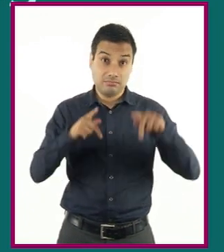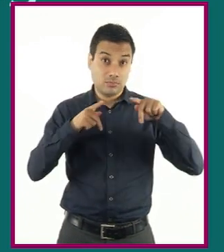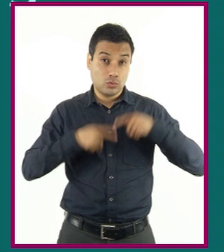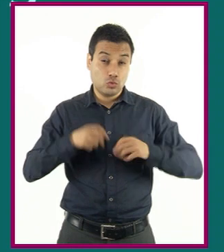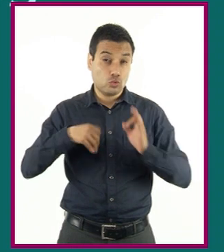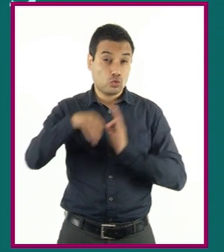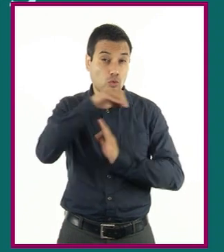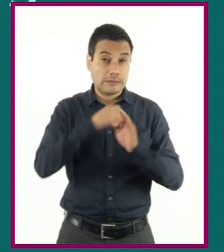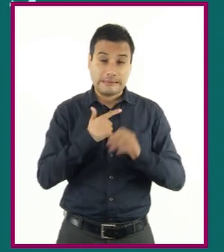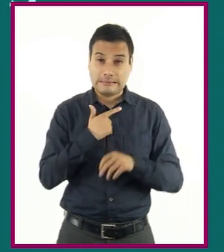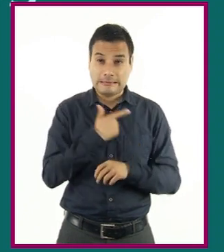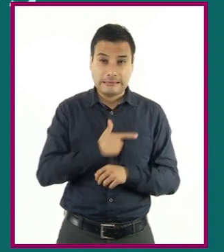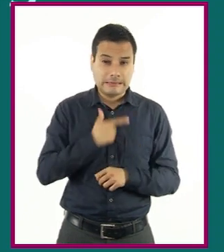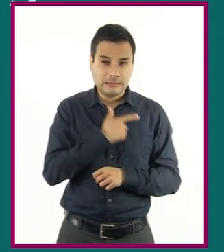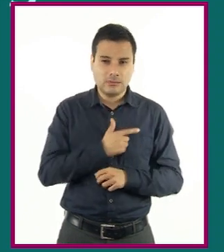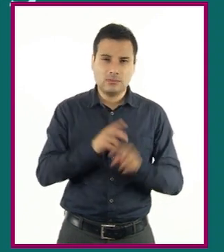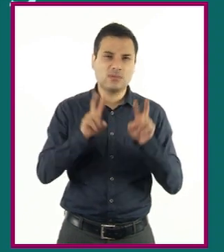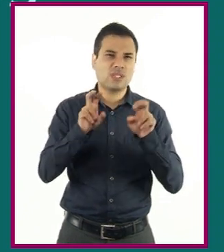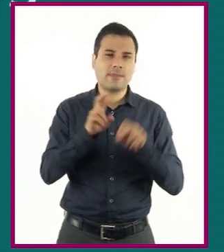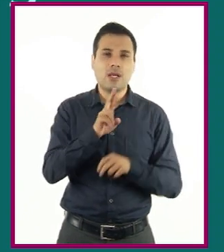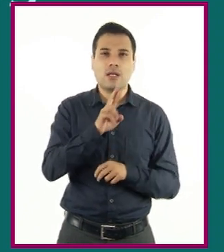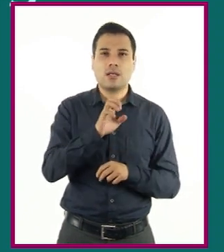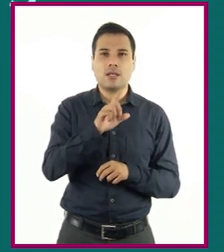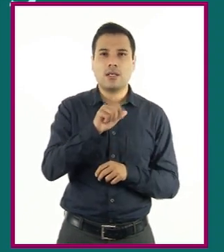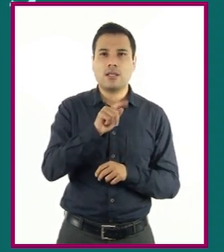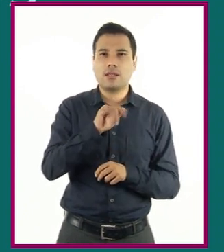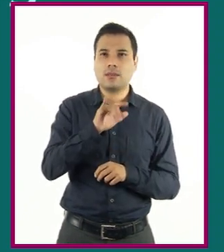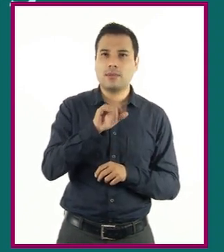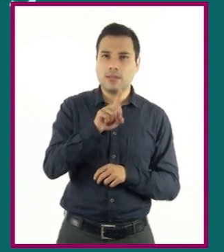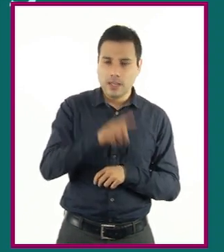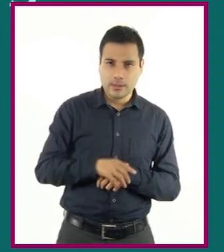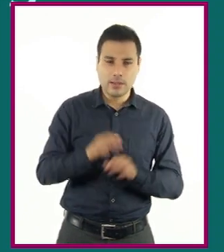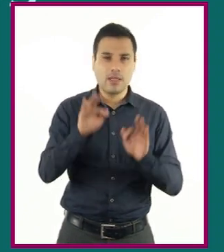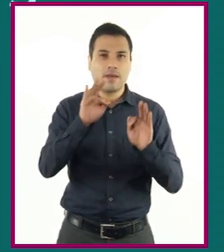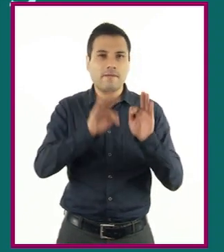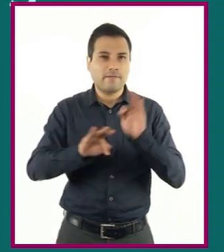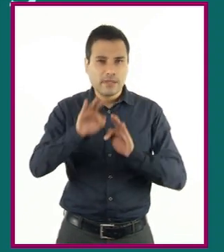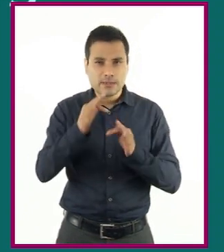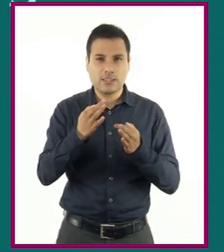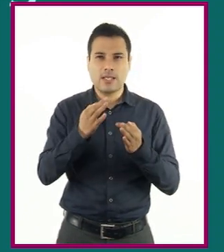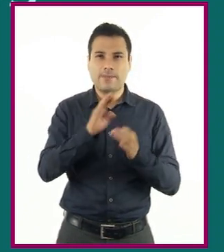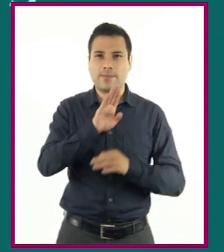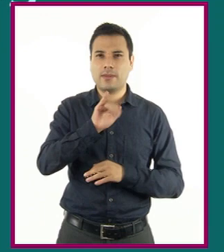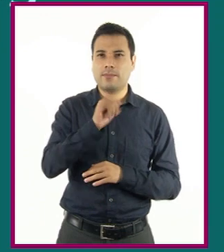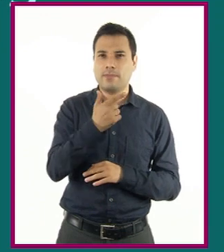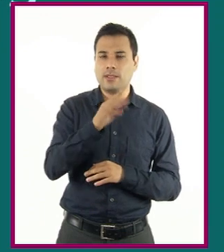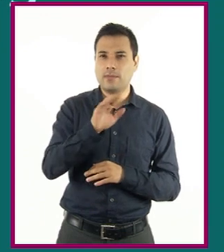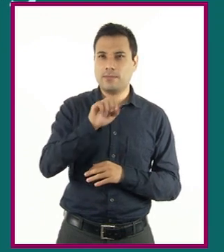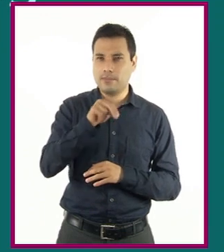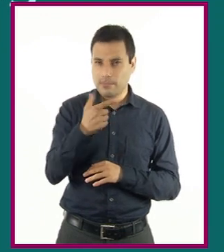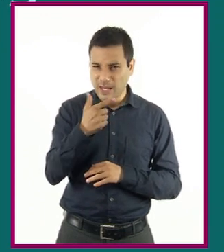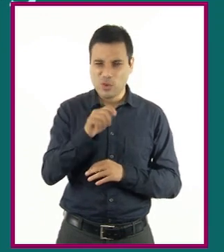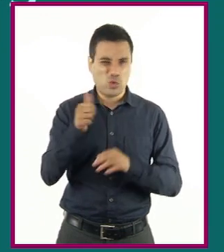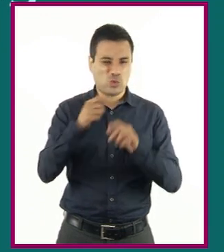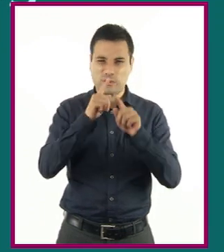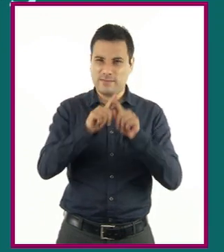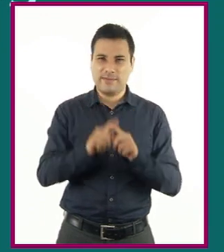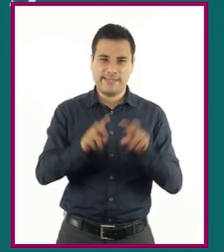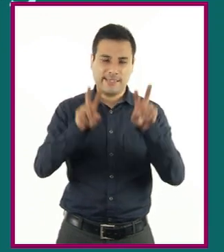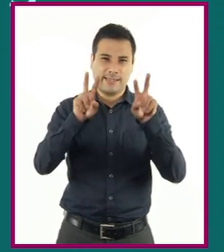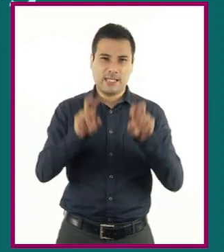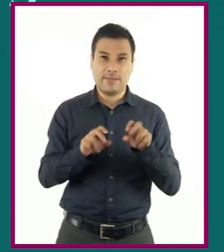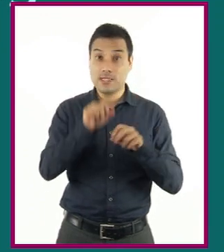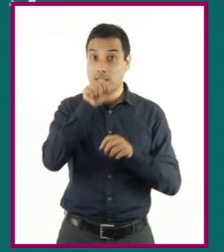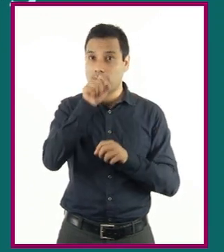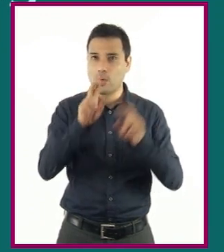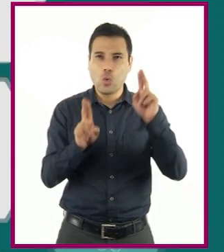trata conceptos de relatividad, física cuántica, el Big Bang y otros temas científicos, pero principalmente se enfoca en los